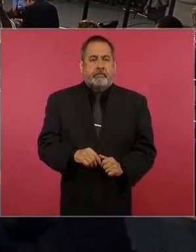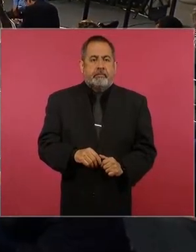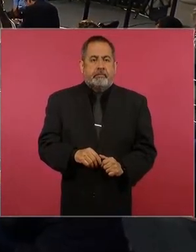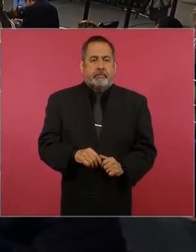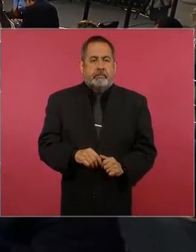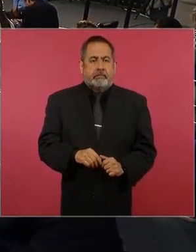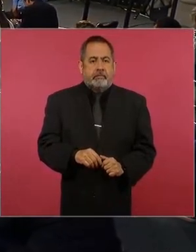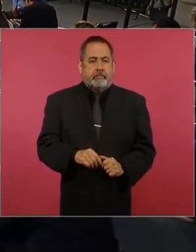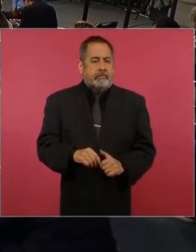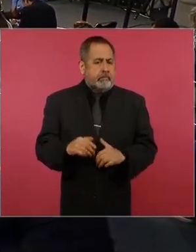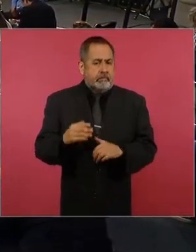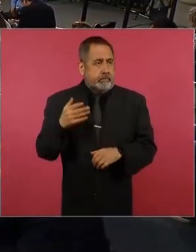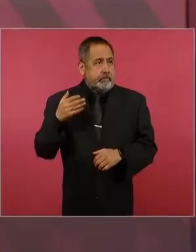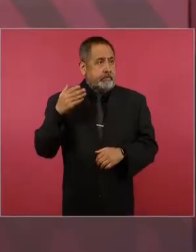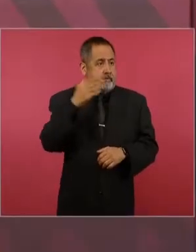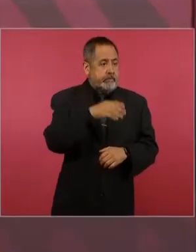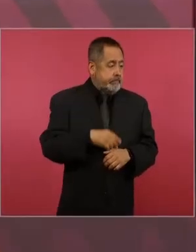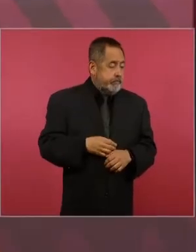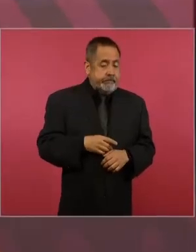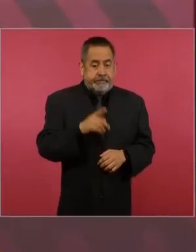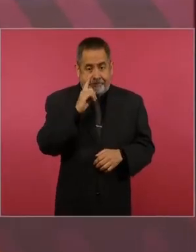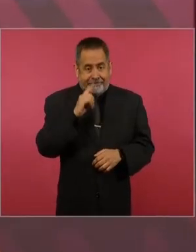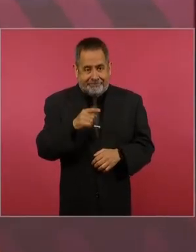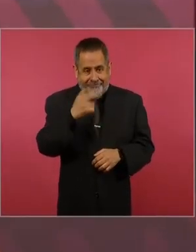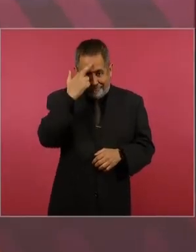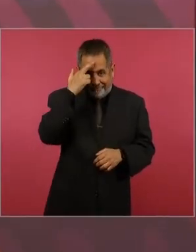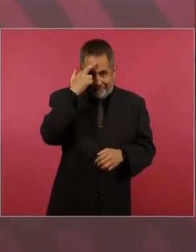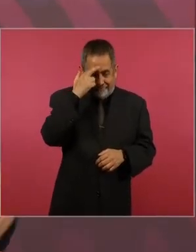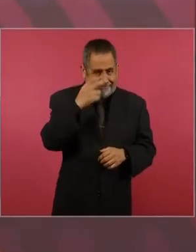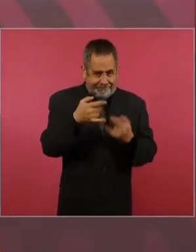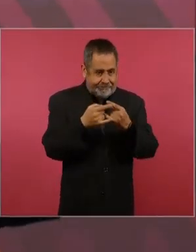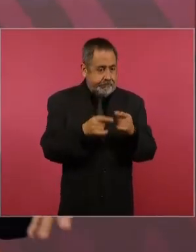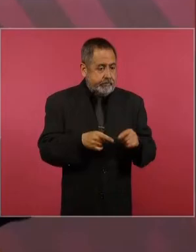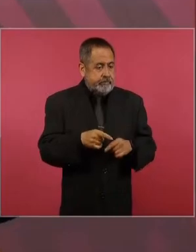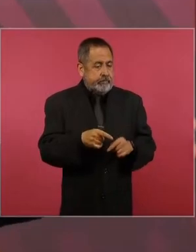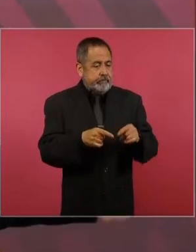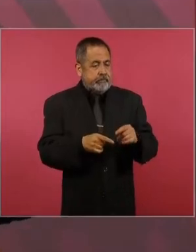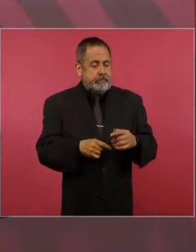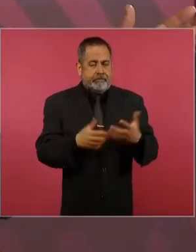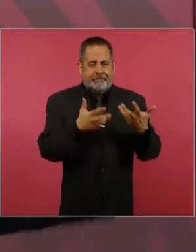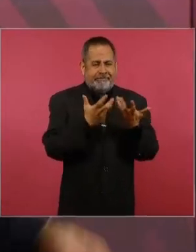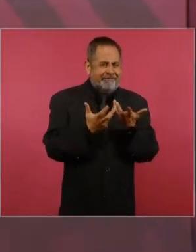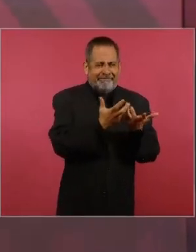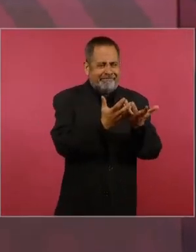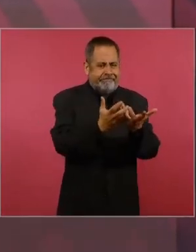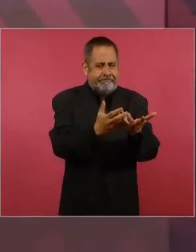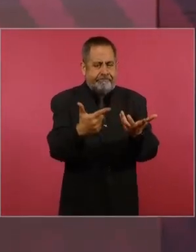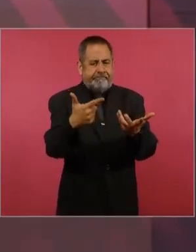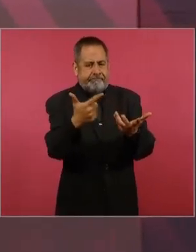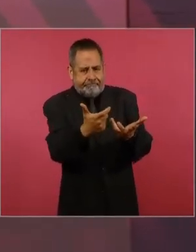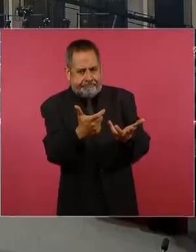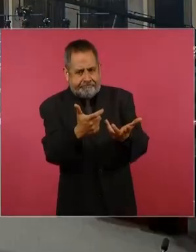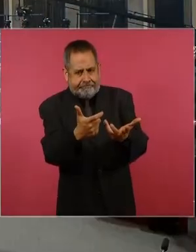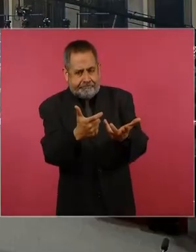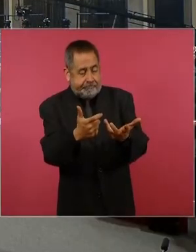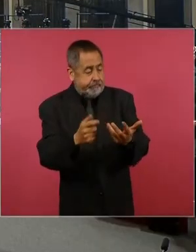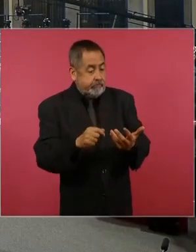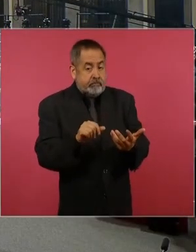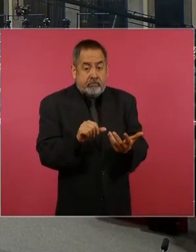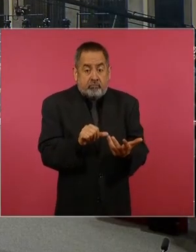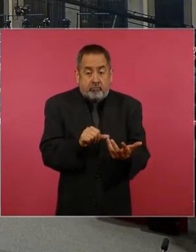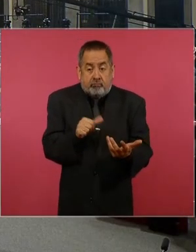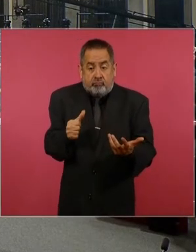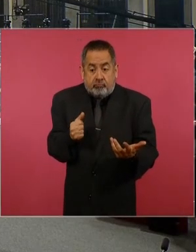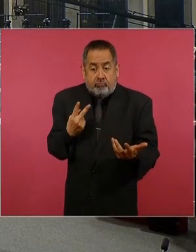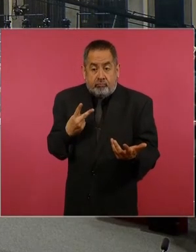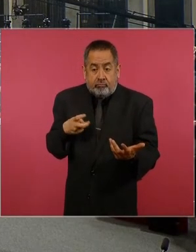a rescatar al segundo tirador, porque sí sabíamos del segundo tirador, de eso